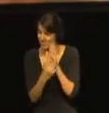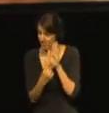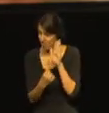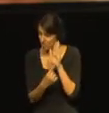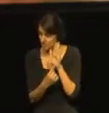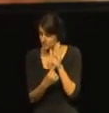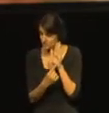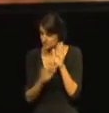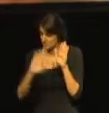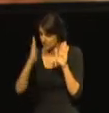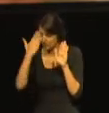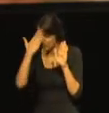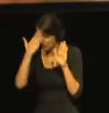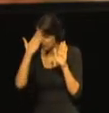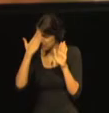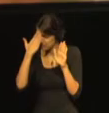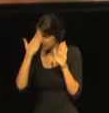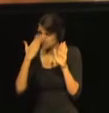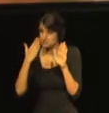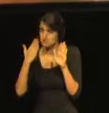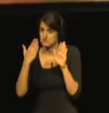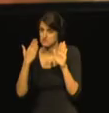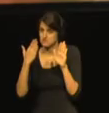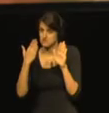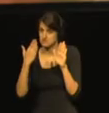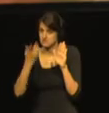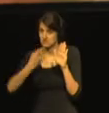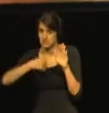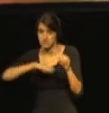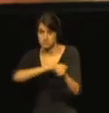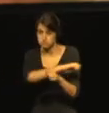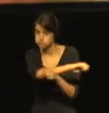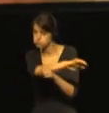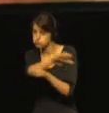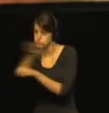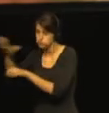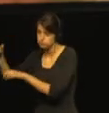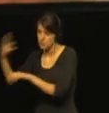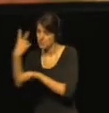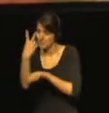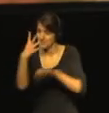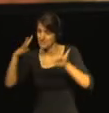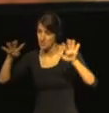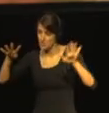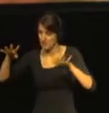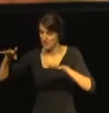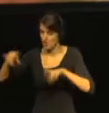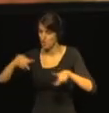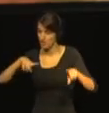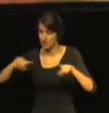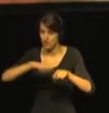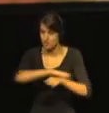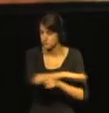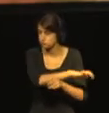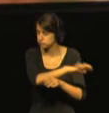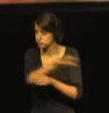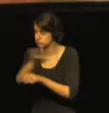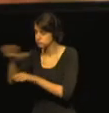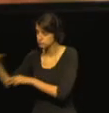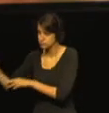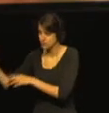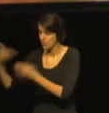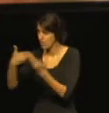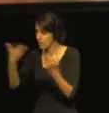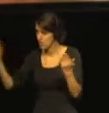a 29 organizaciones por todos los Estados miembros. También realizamos una investigación